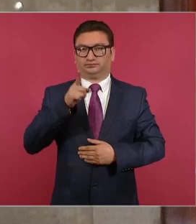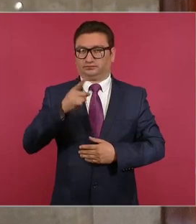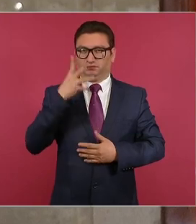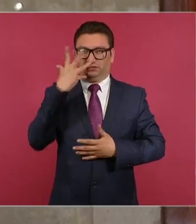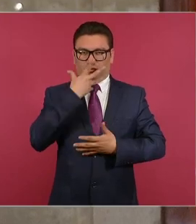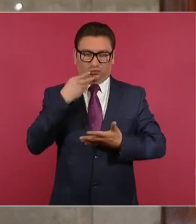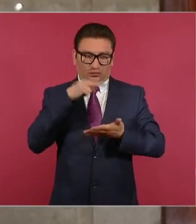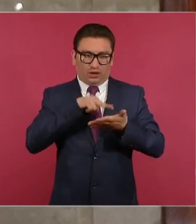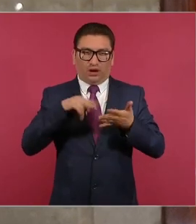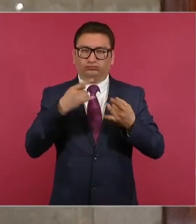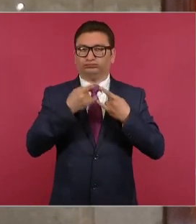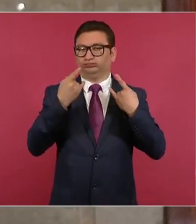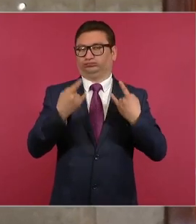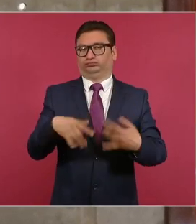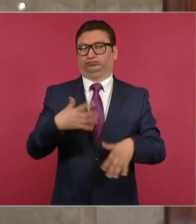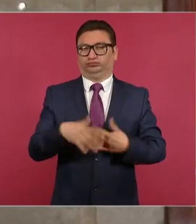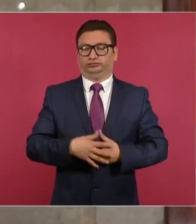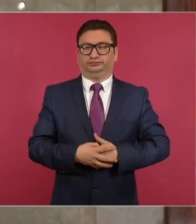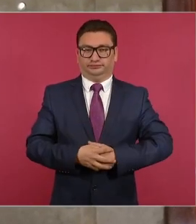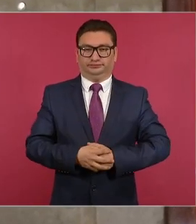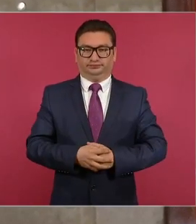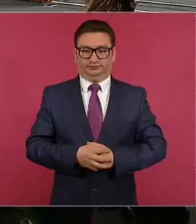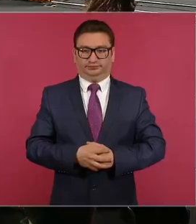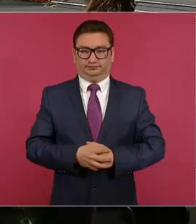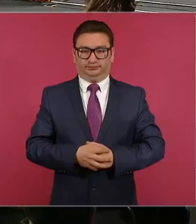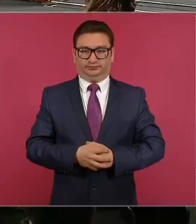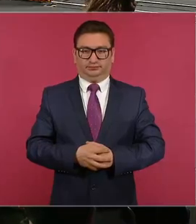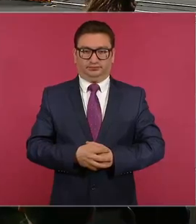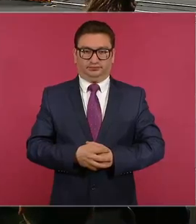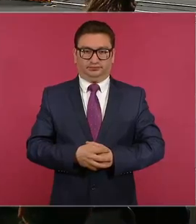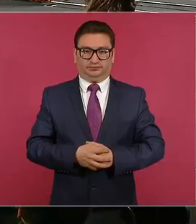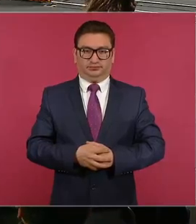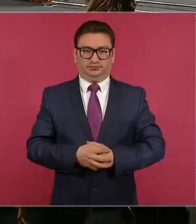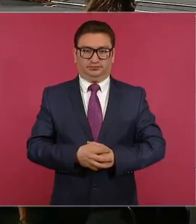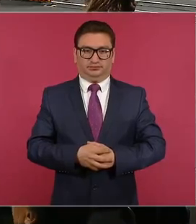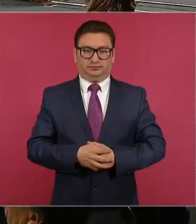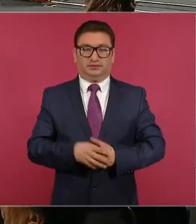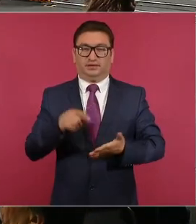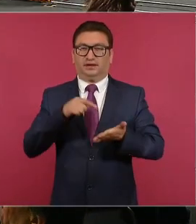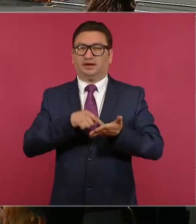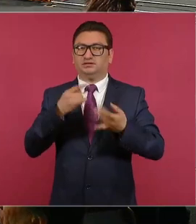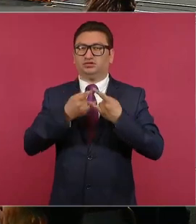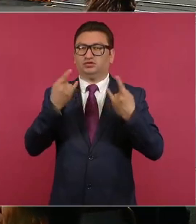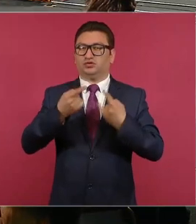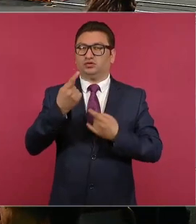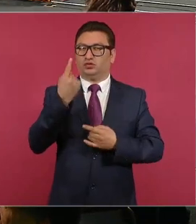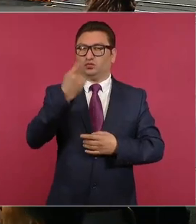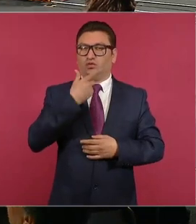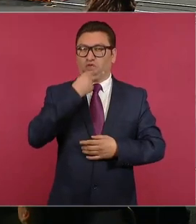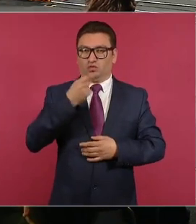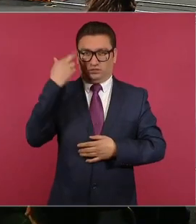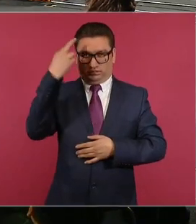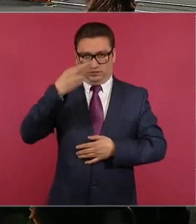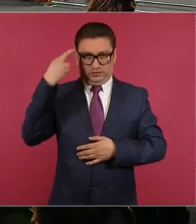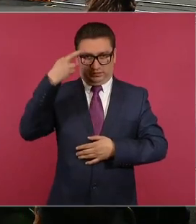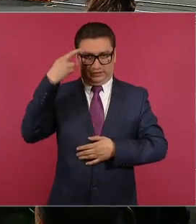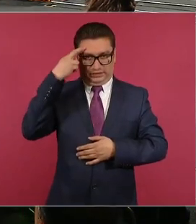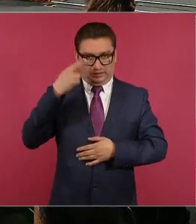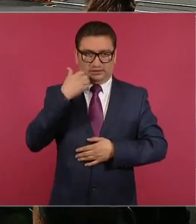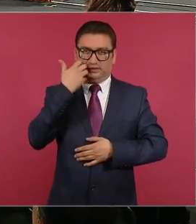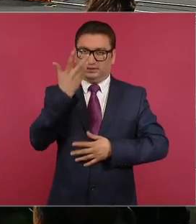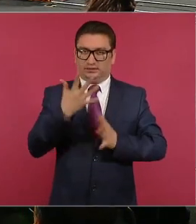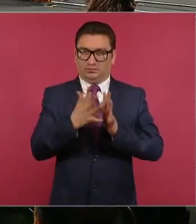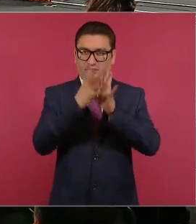bellísimo el cuento, es este de un rey que va a participar